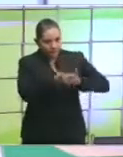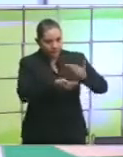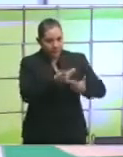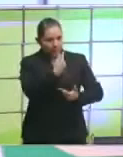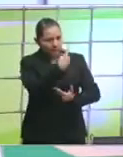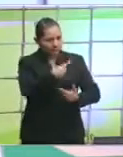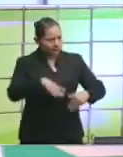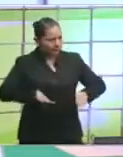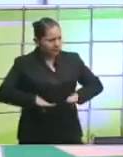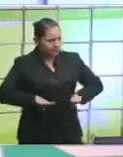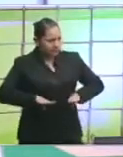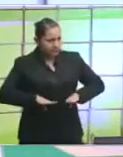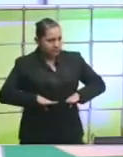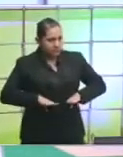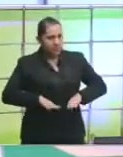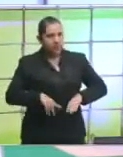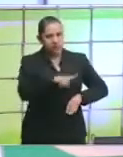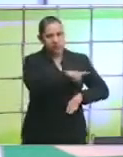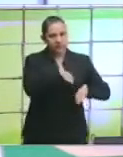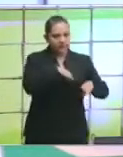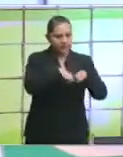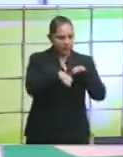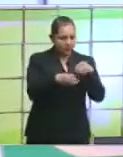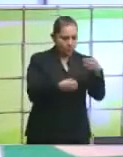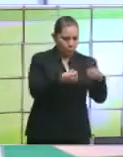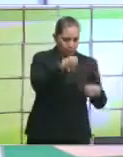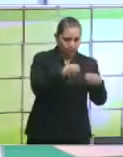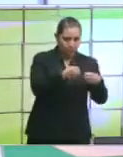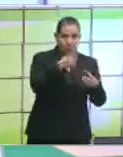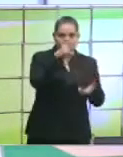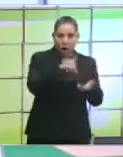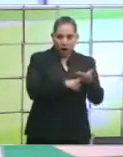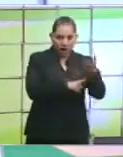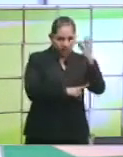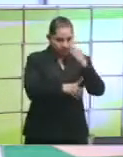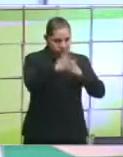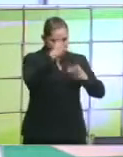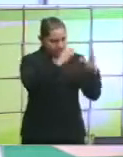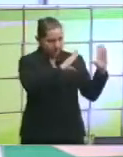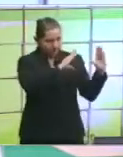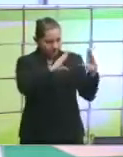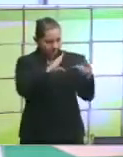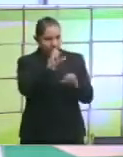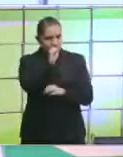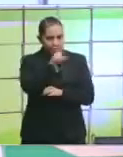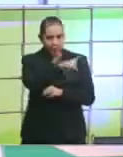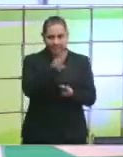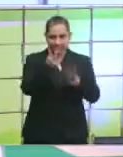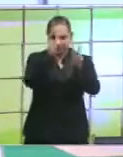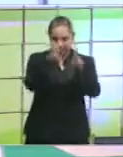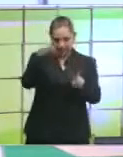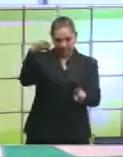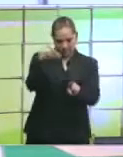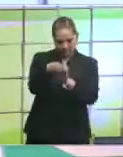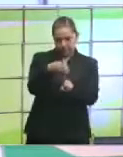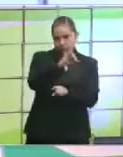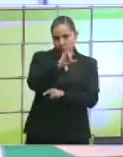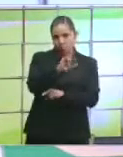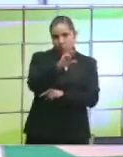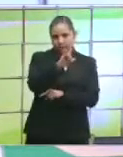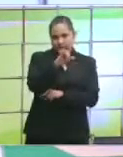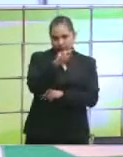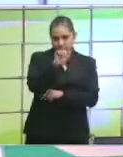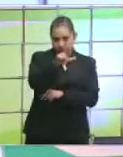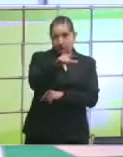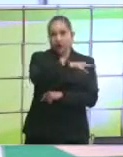por su trabajo jurídico tanto académico como jurisdiccional lo pone en un plano de la discusión de un